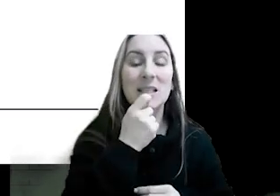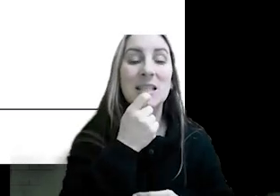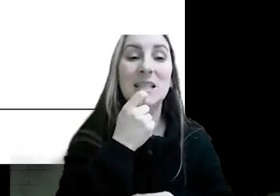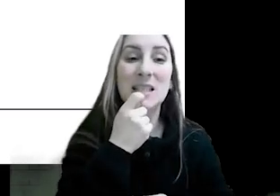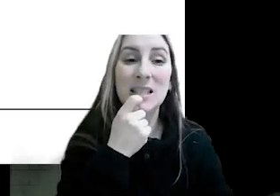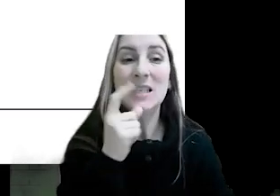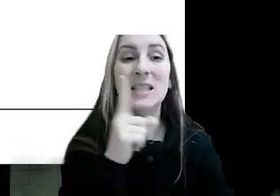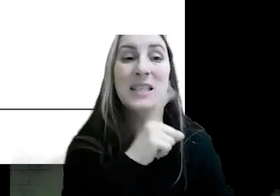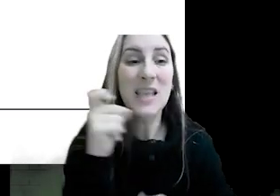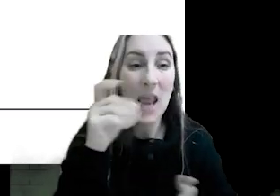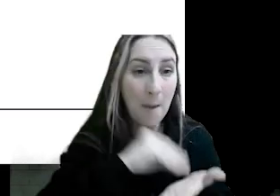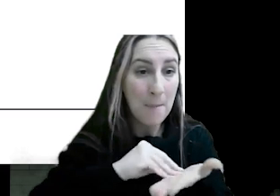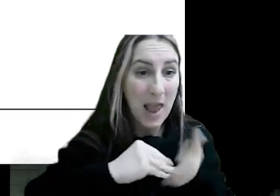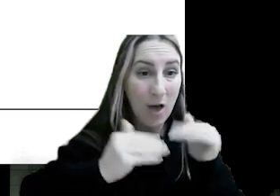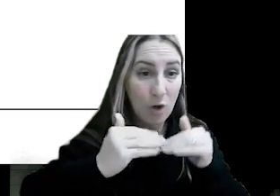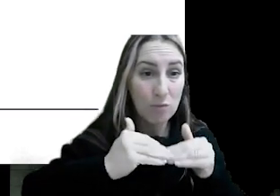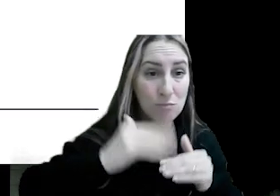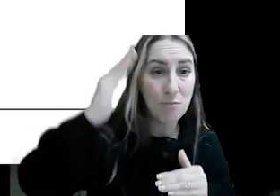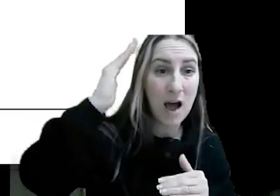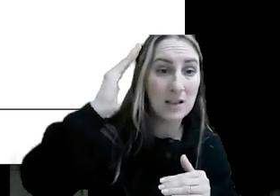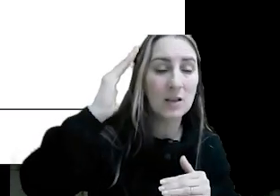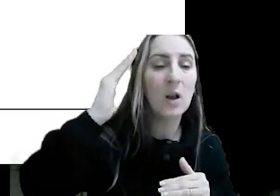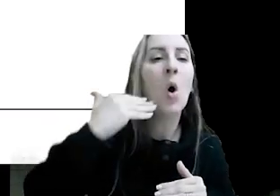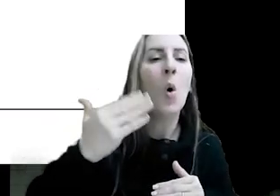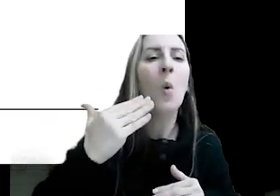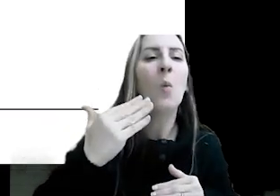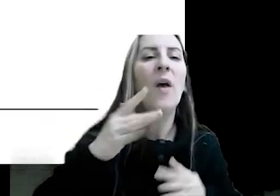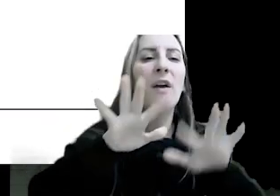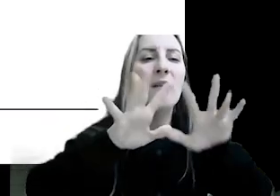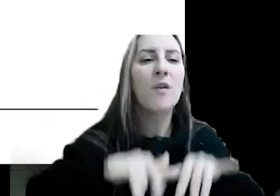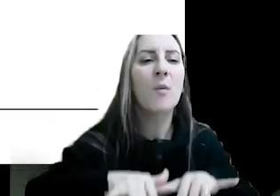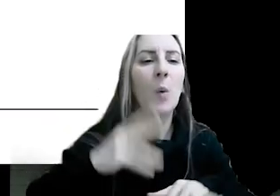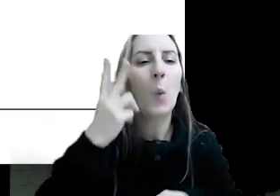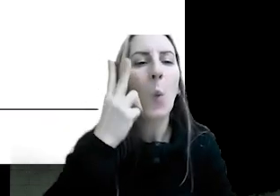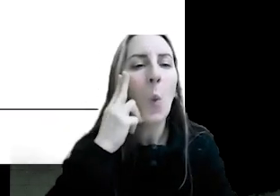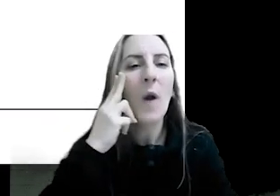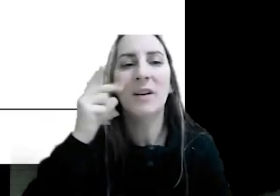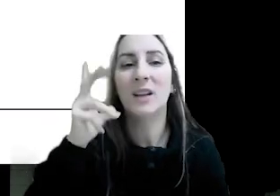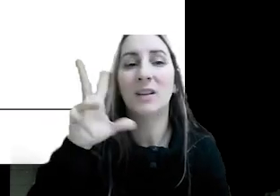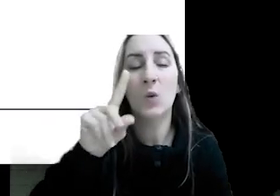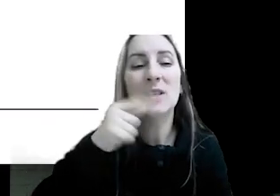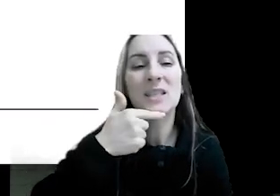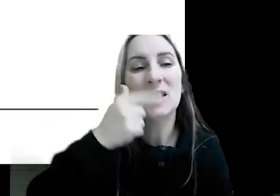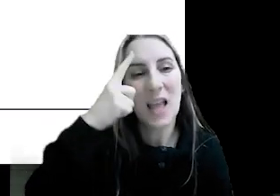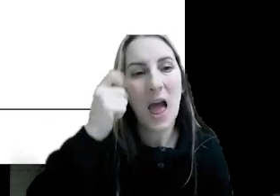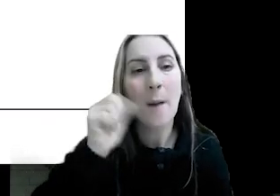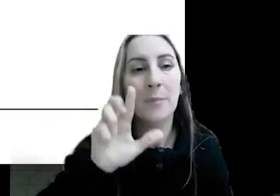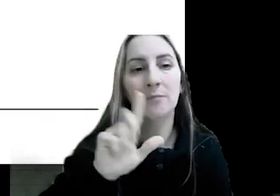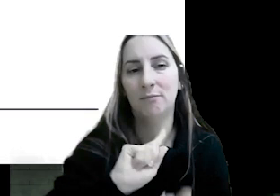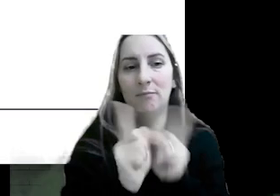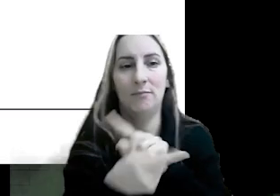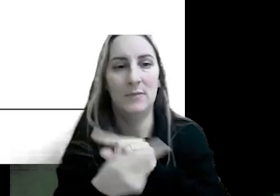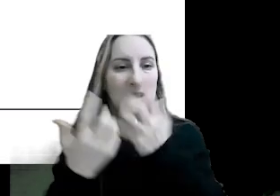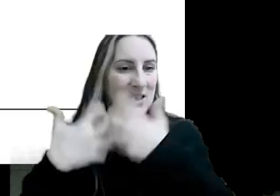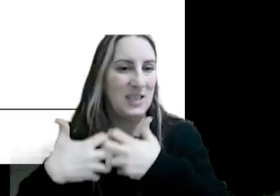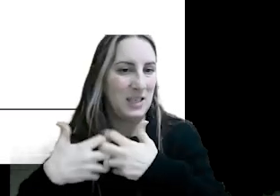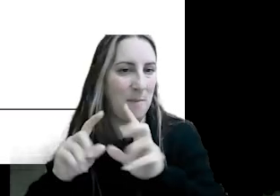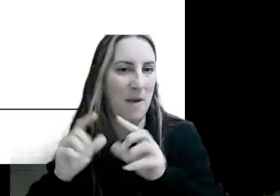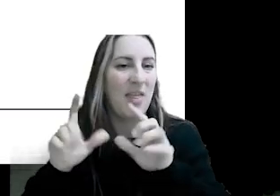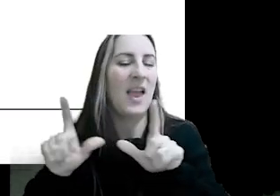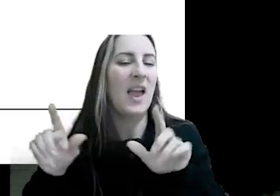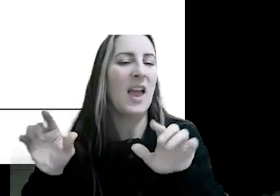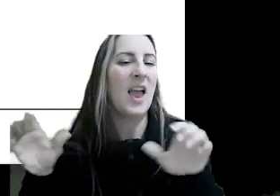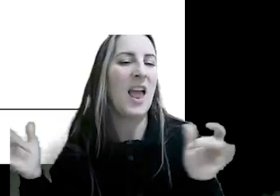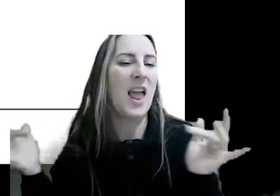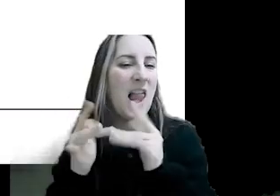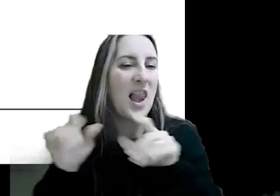100 empleados, podían pasar a hacer el formulario 931 a través del SIAP y no a través del sistema en línea. Si ellos lo